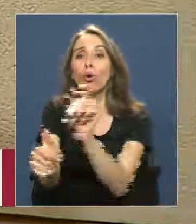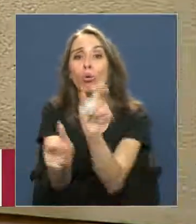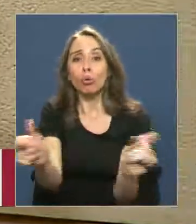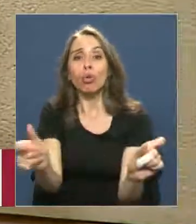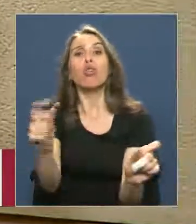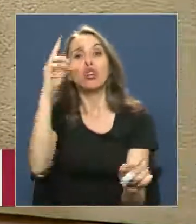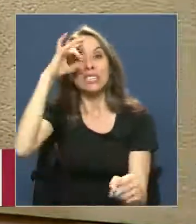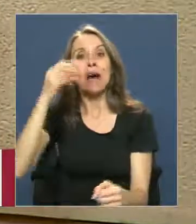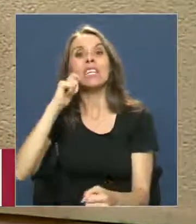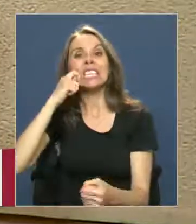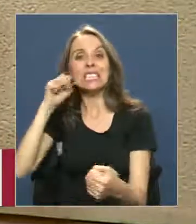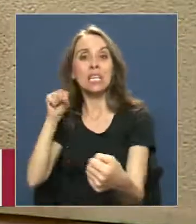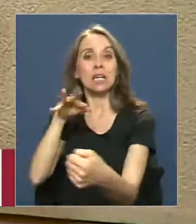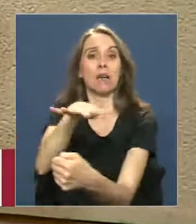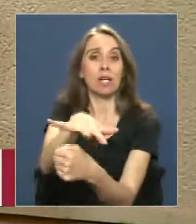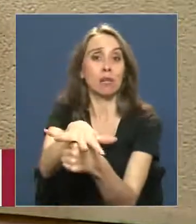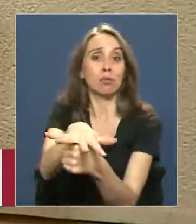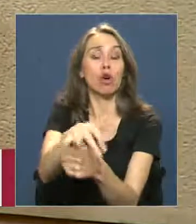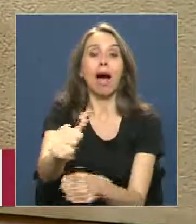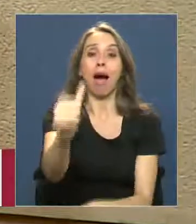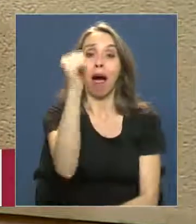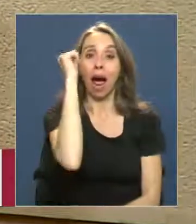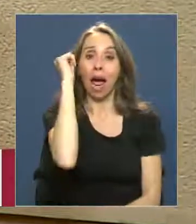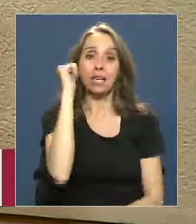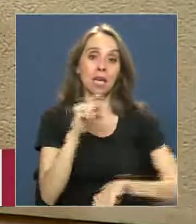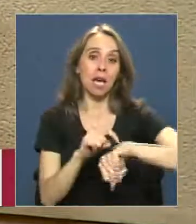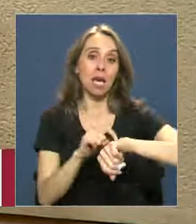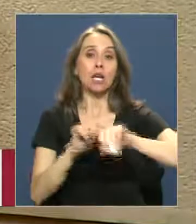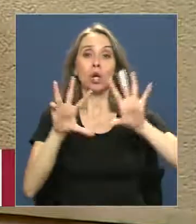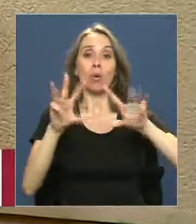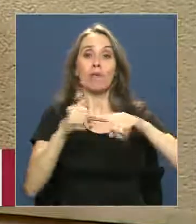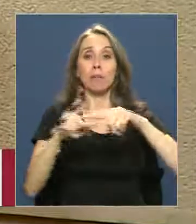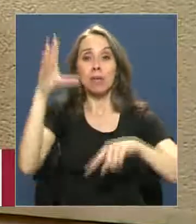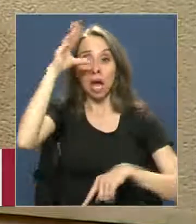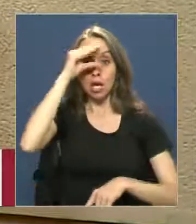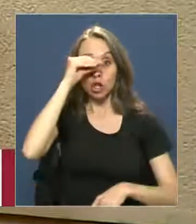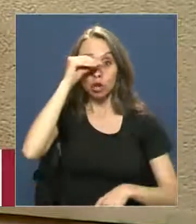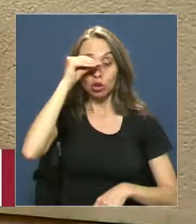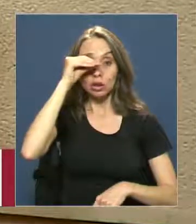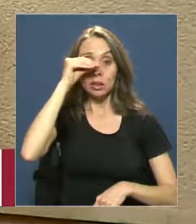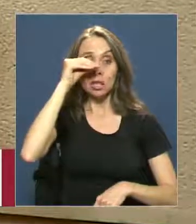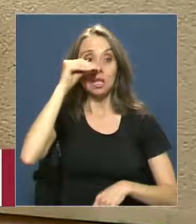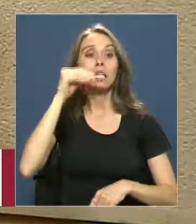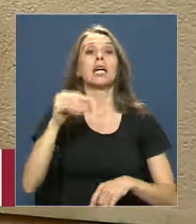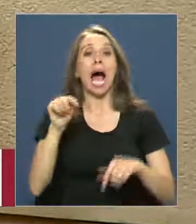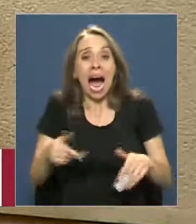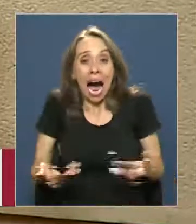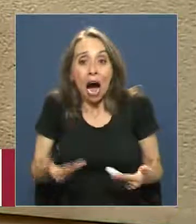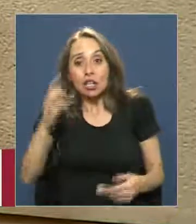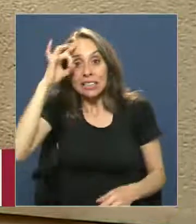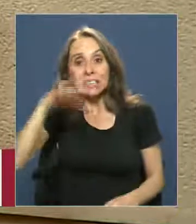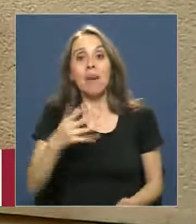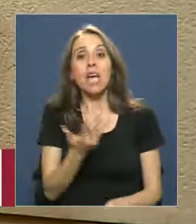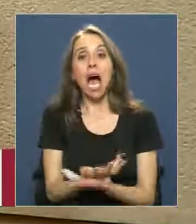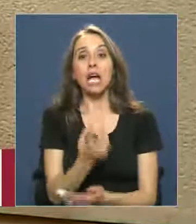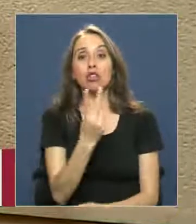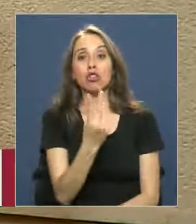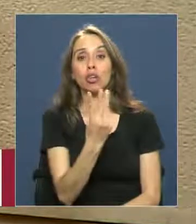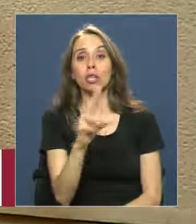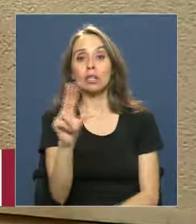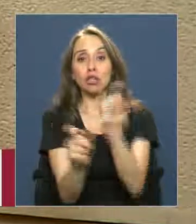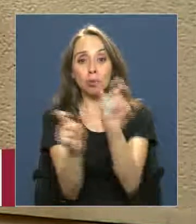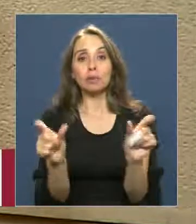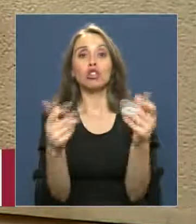conocemos. Al día de ayer, hasta las 21:30, ya hasta esta hora, conocemos 238 casos